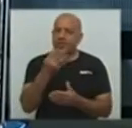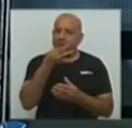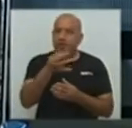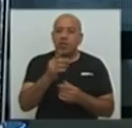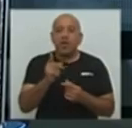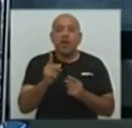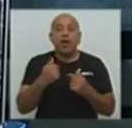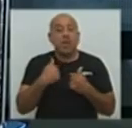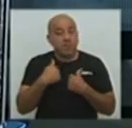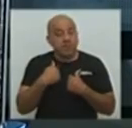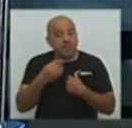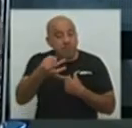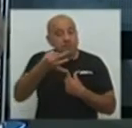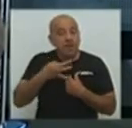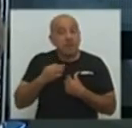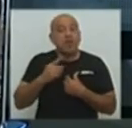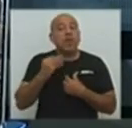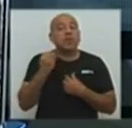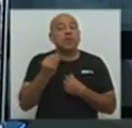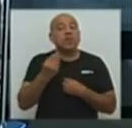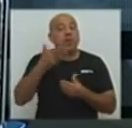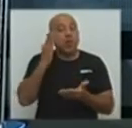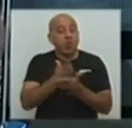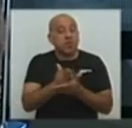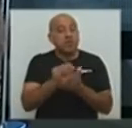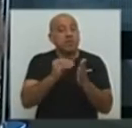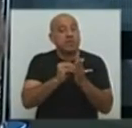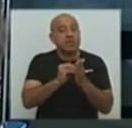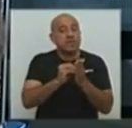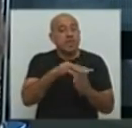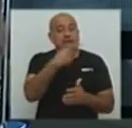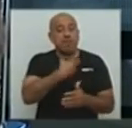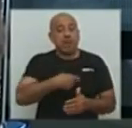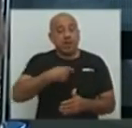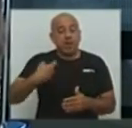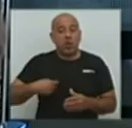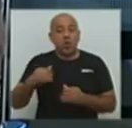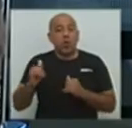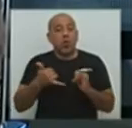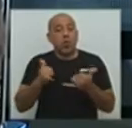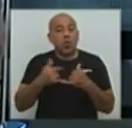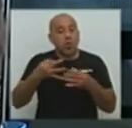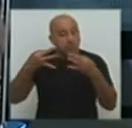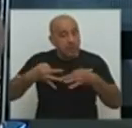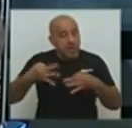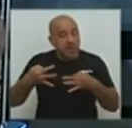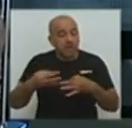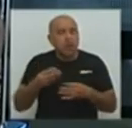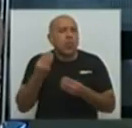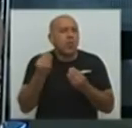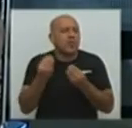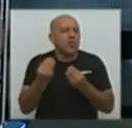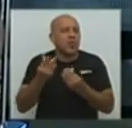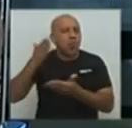o me recuerde cuando fue la última vez que peñarol jugó bien sacando aquel partido dirigido por el polilla en la final de defensa contra defensor que jugó